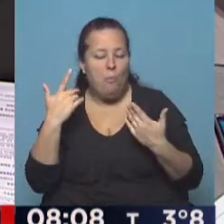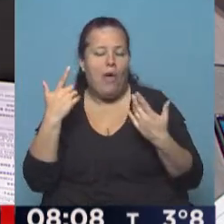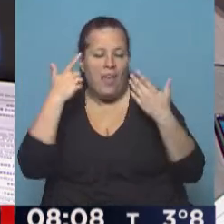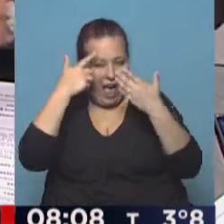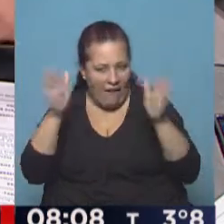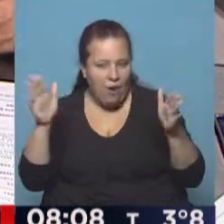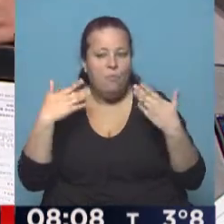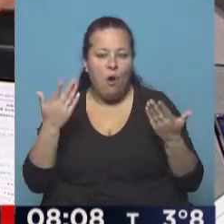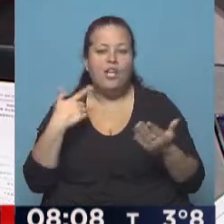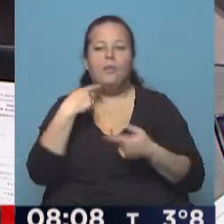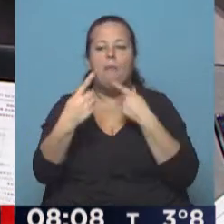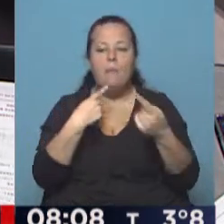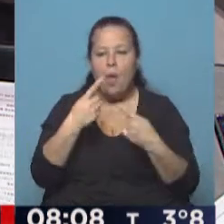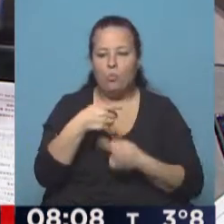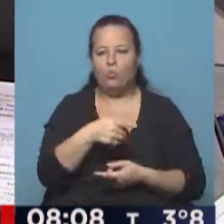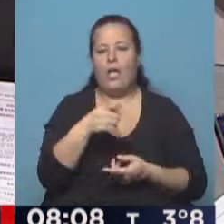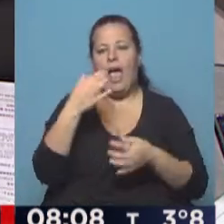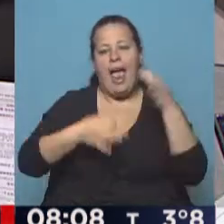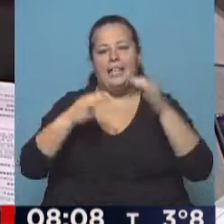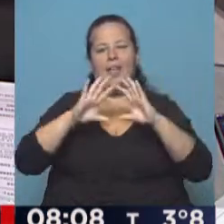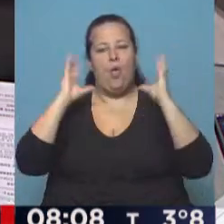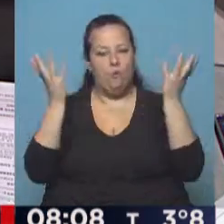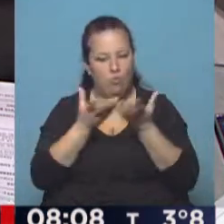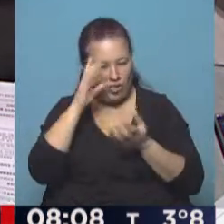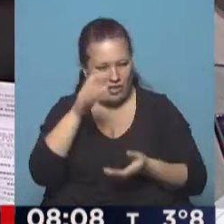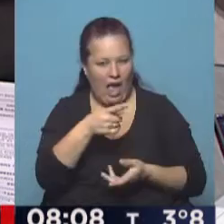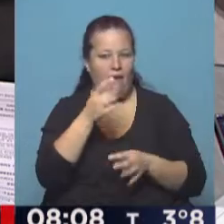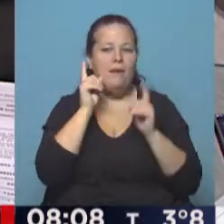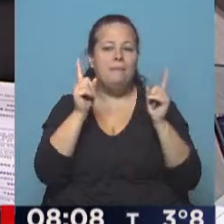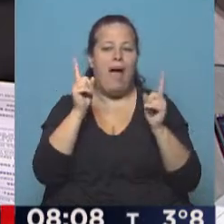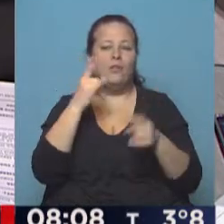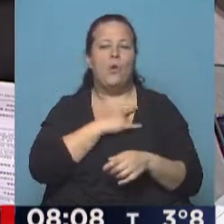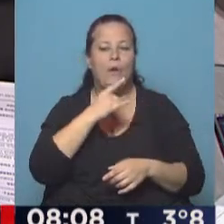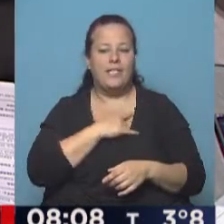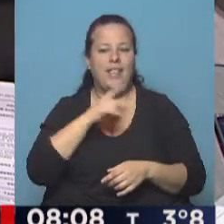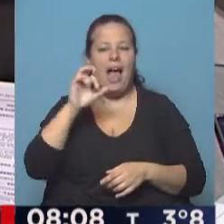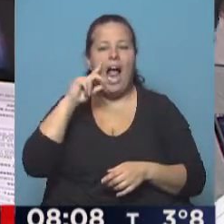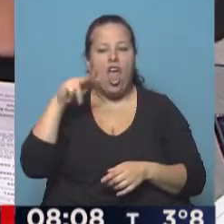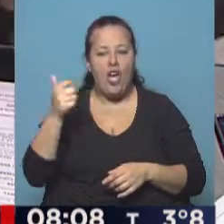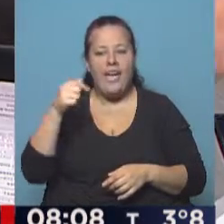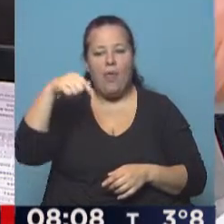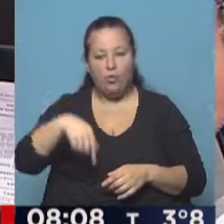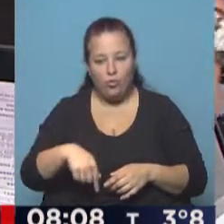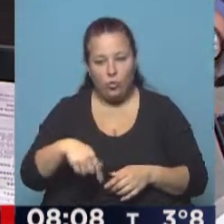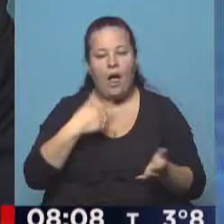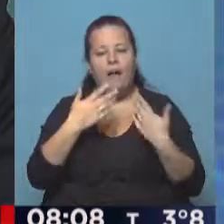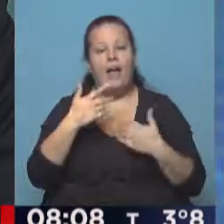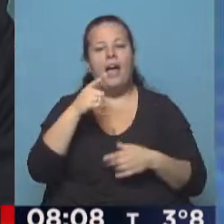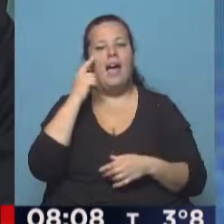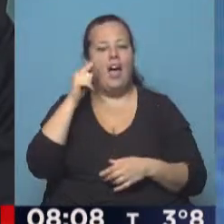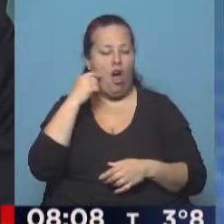por eso es que vamos a consultar a un analista internacional, a un docente de la Universidad de Carolina del Sur. Estamos hablando de